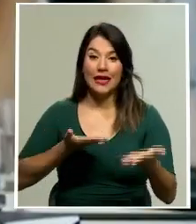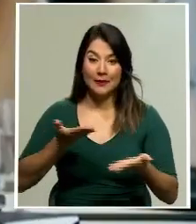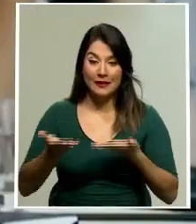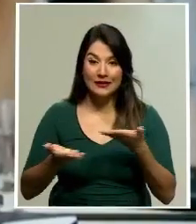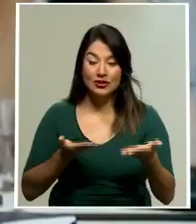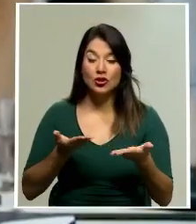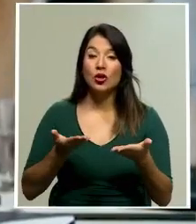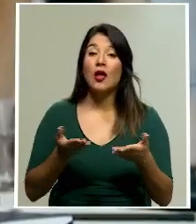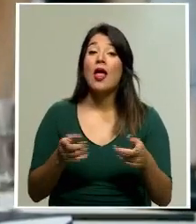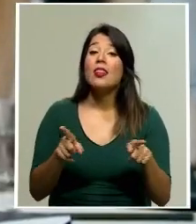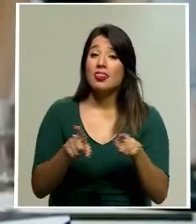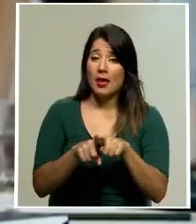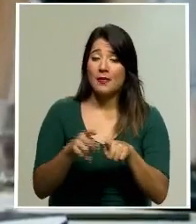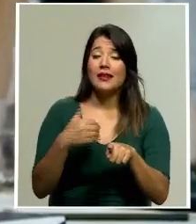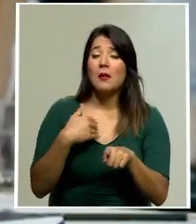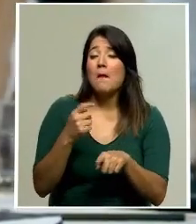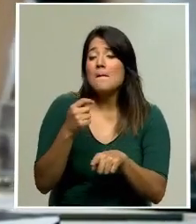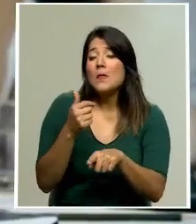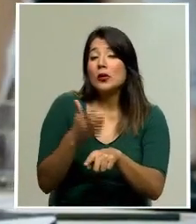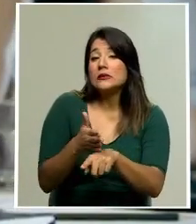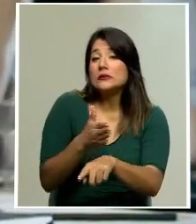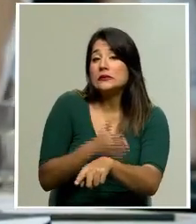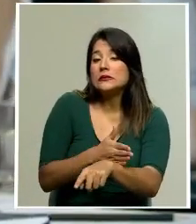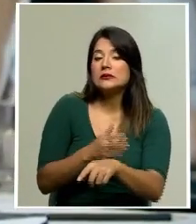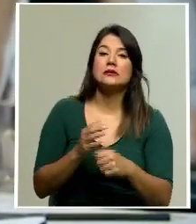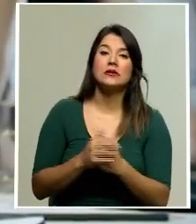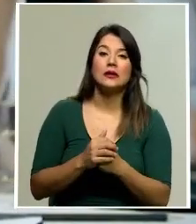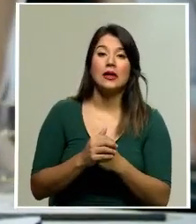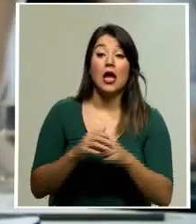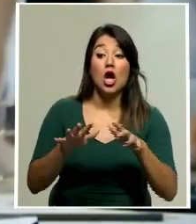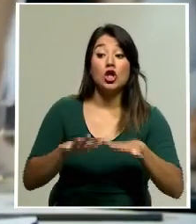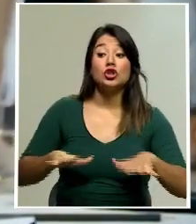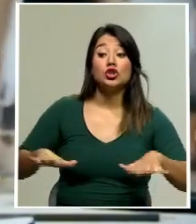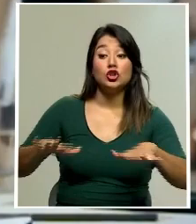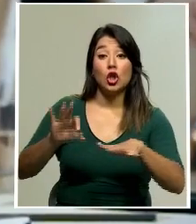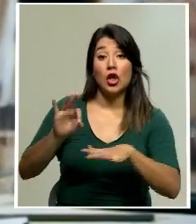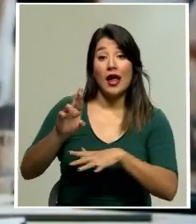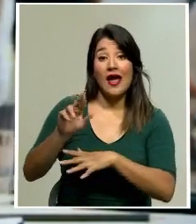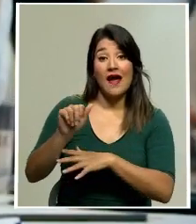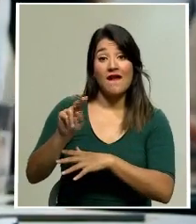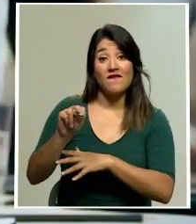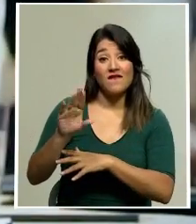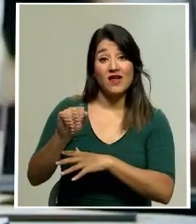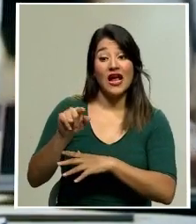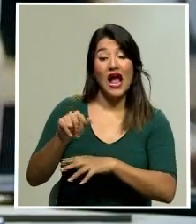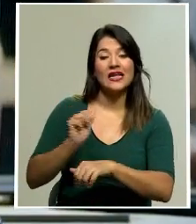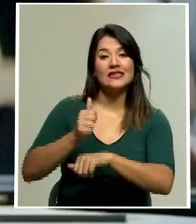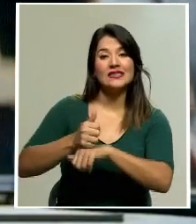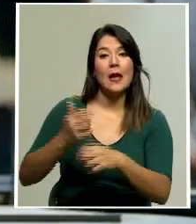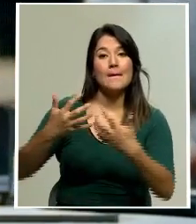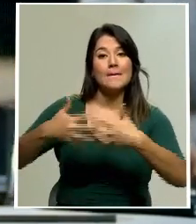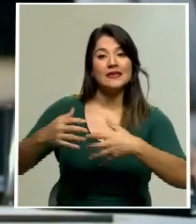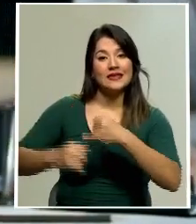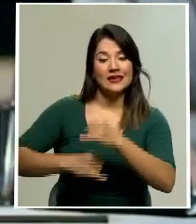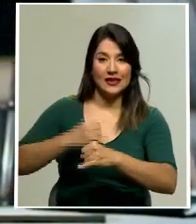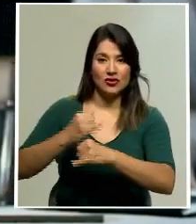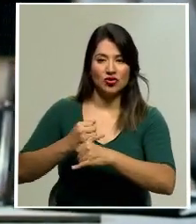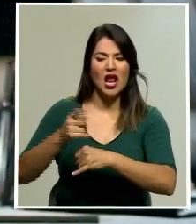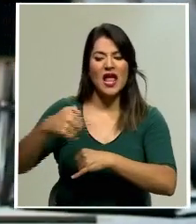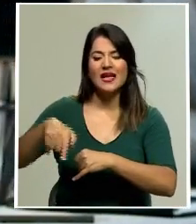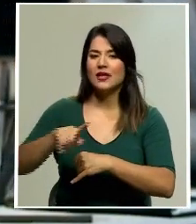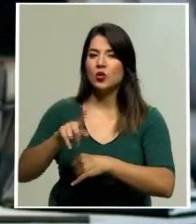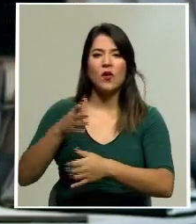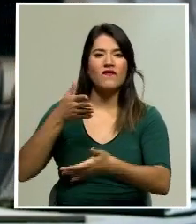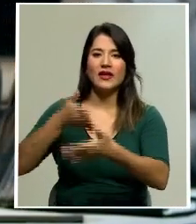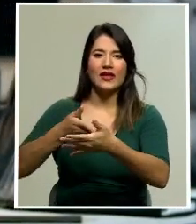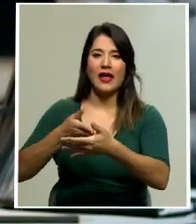una ligera recuperación. Las zonas francas no se ven afectadas porque ellas mismas viven en una burbuja